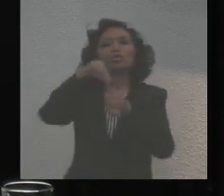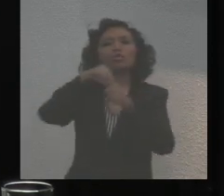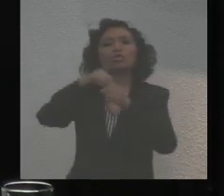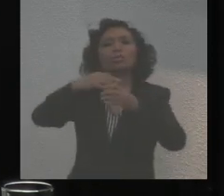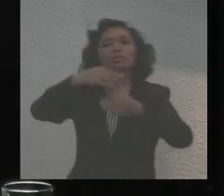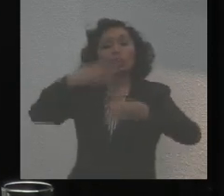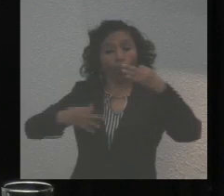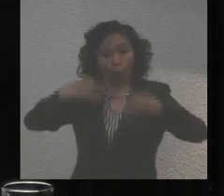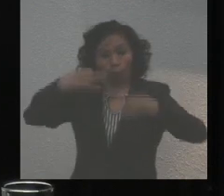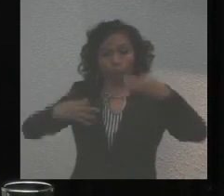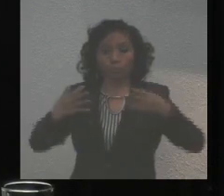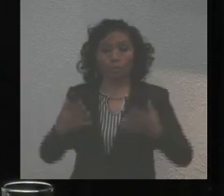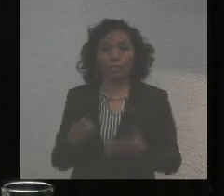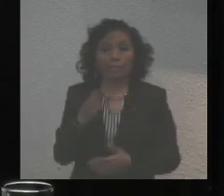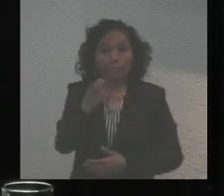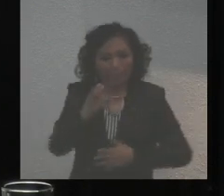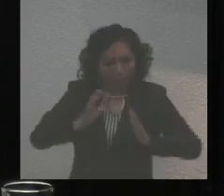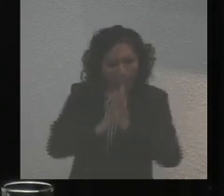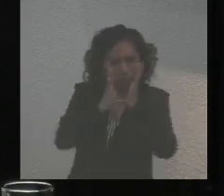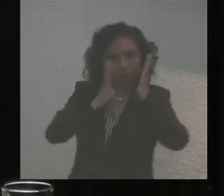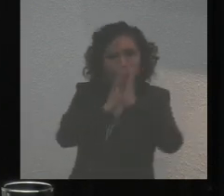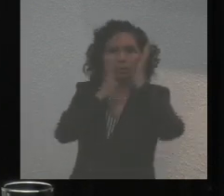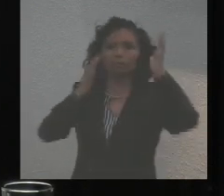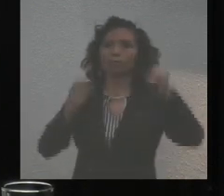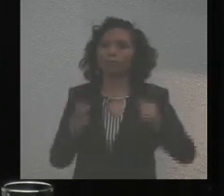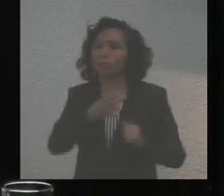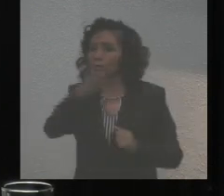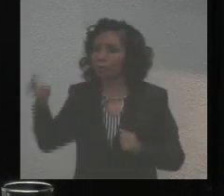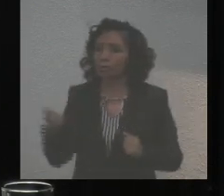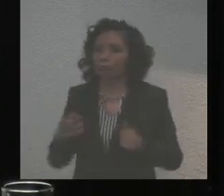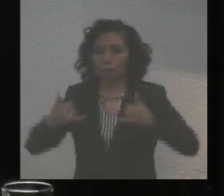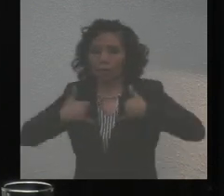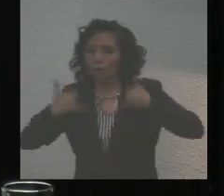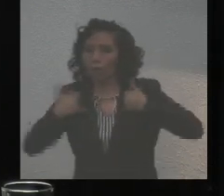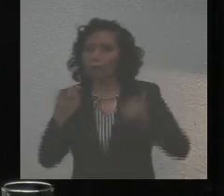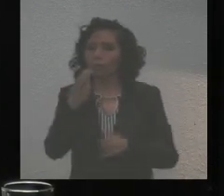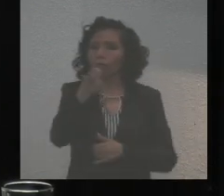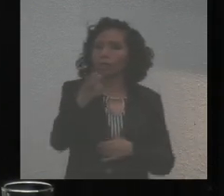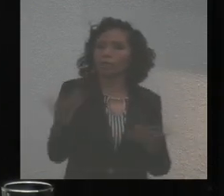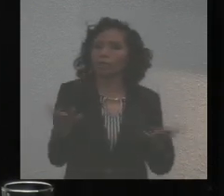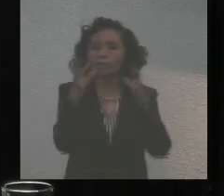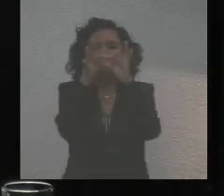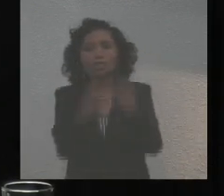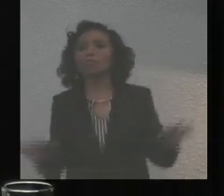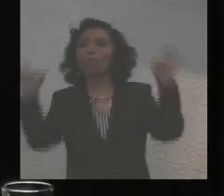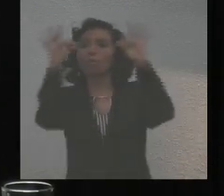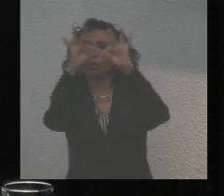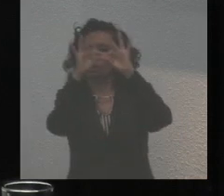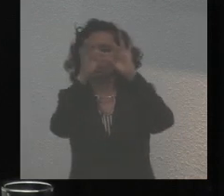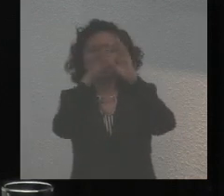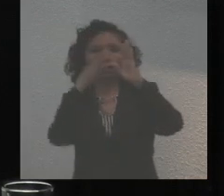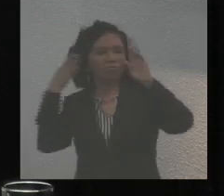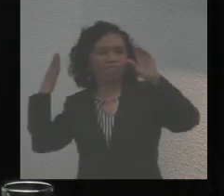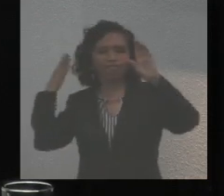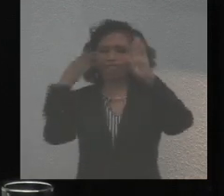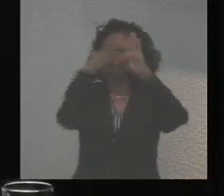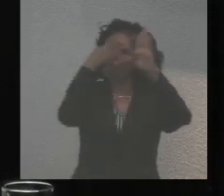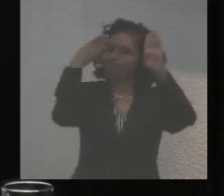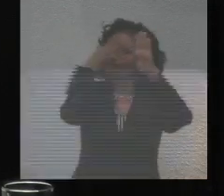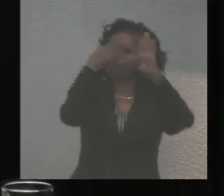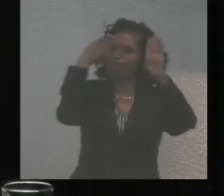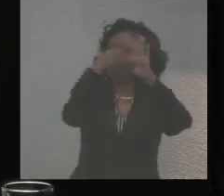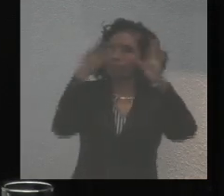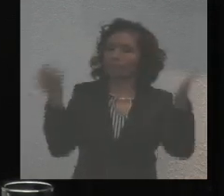y sostenibles. Esta participación por parte de la juventud representa un importantísimo desafío y al mismo